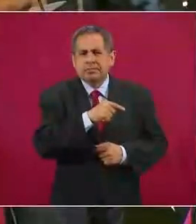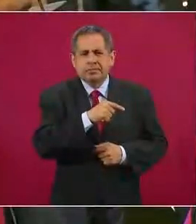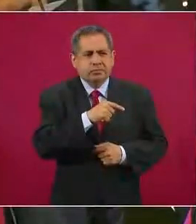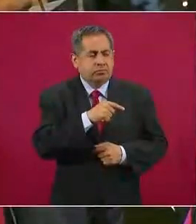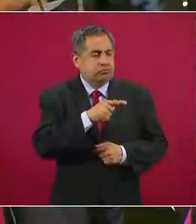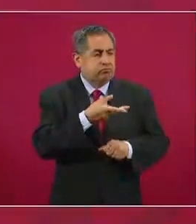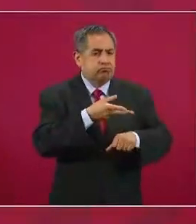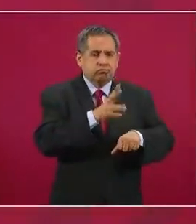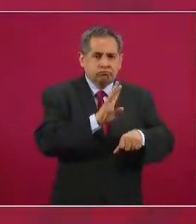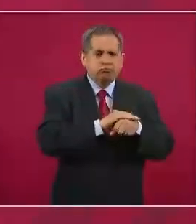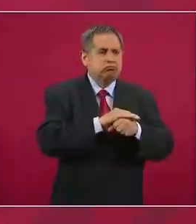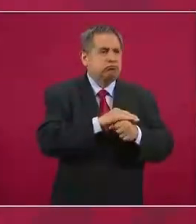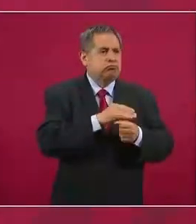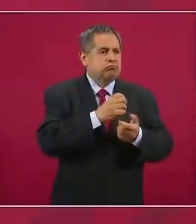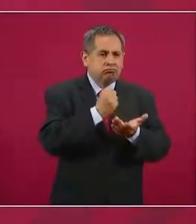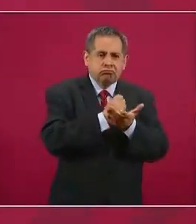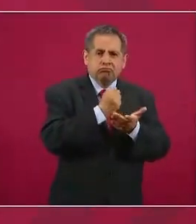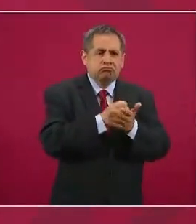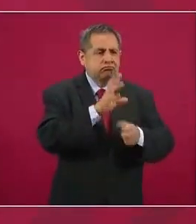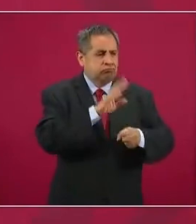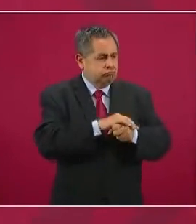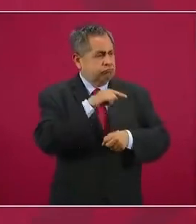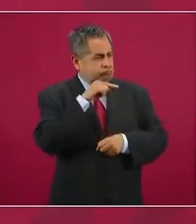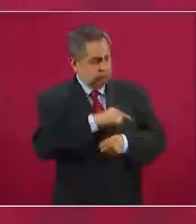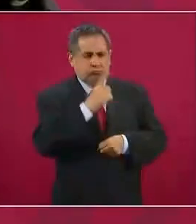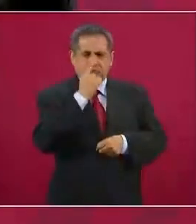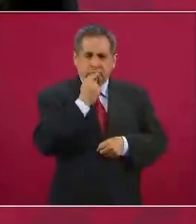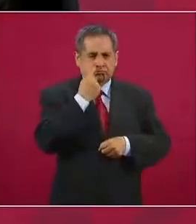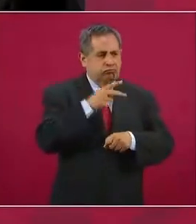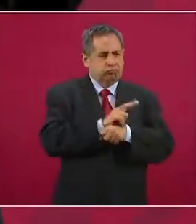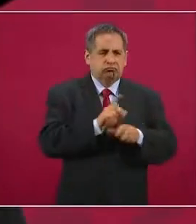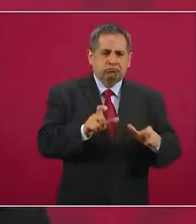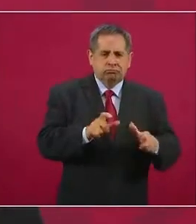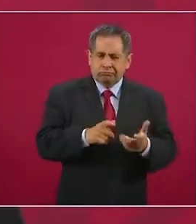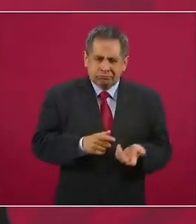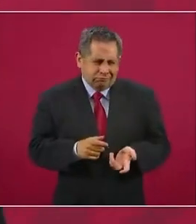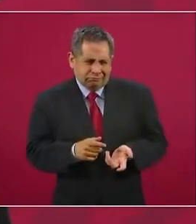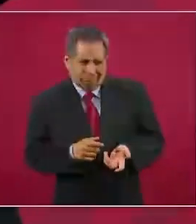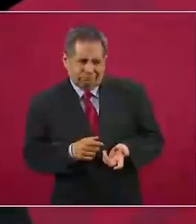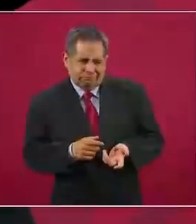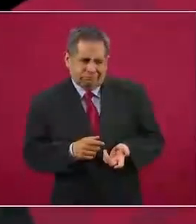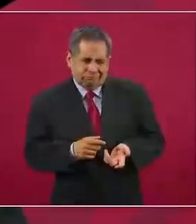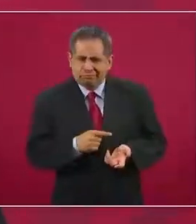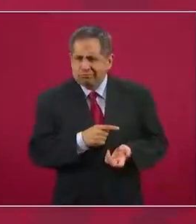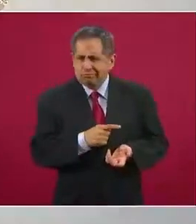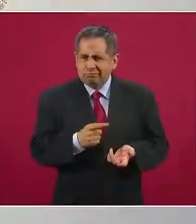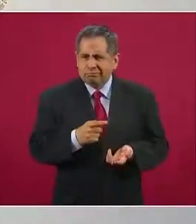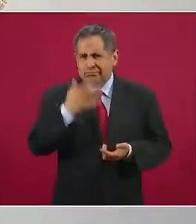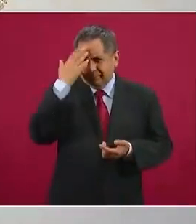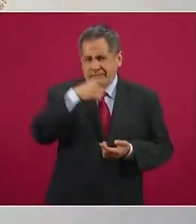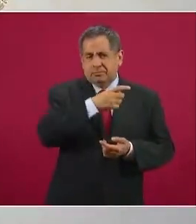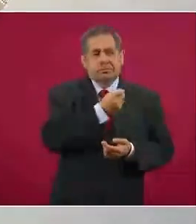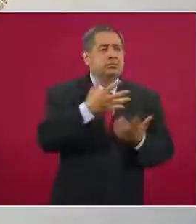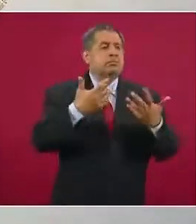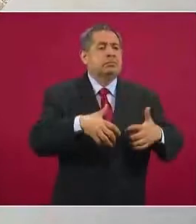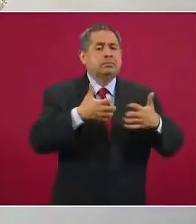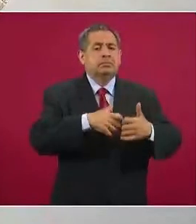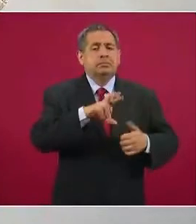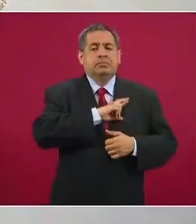legalizados sus papeles. De esto que hablábamos, de que hay empresas particulares